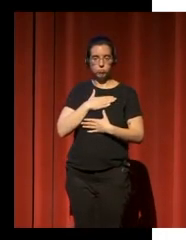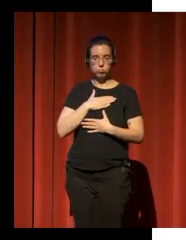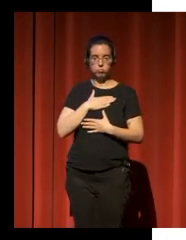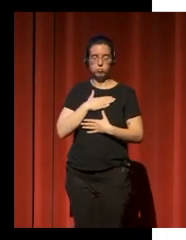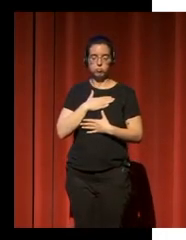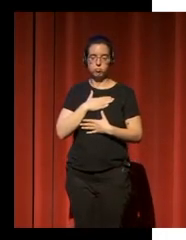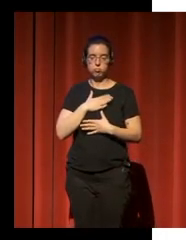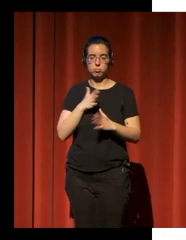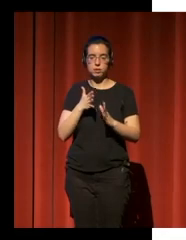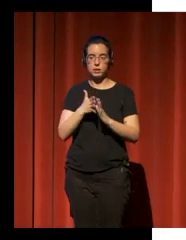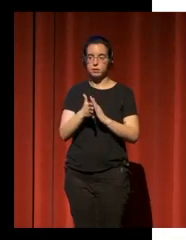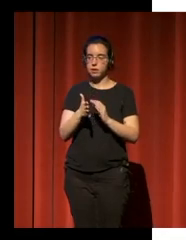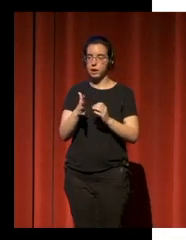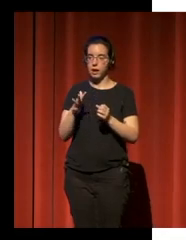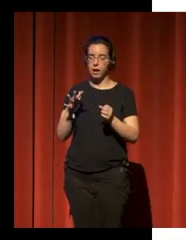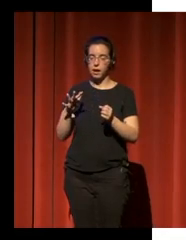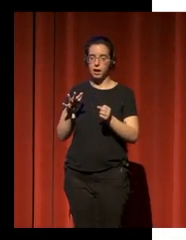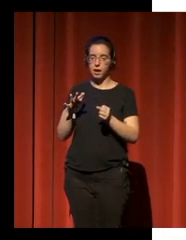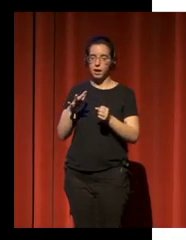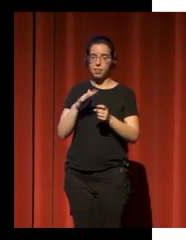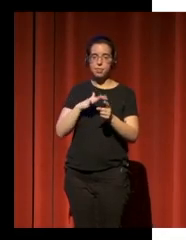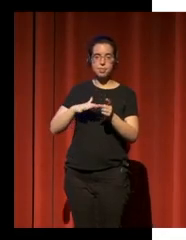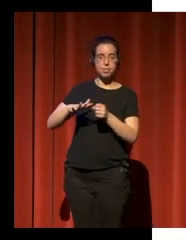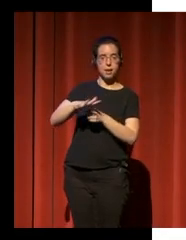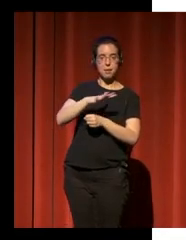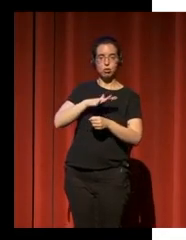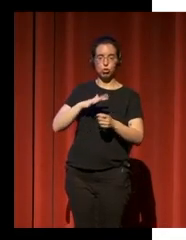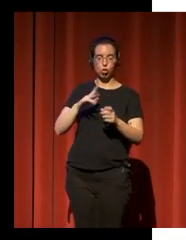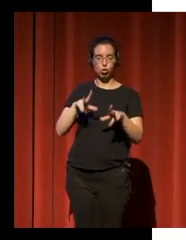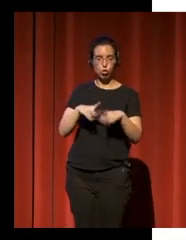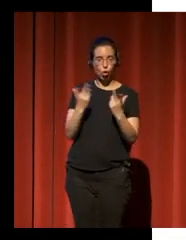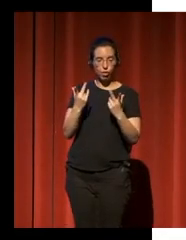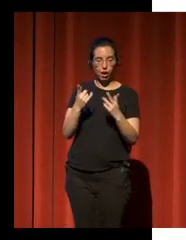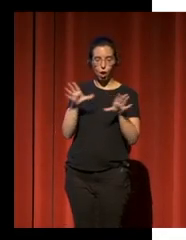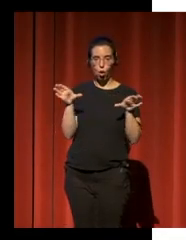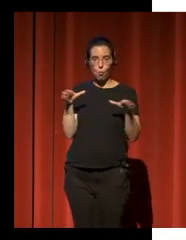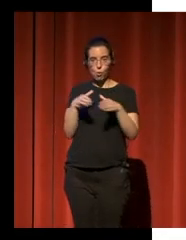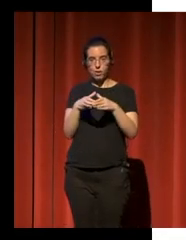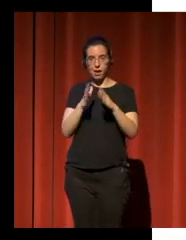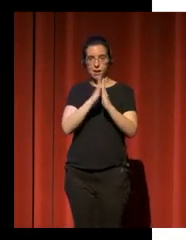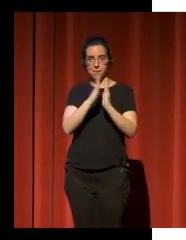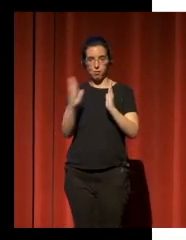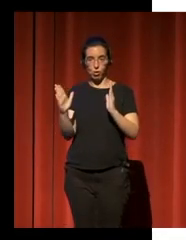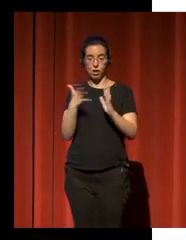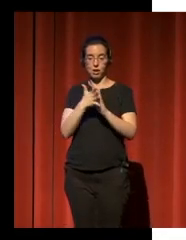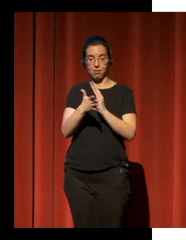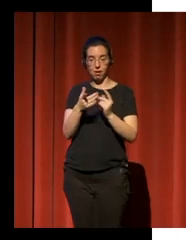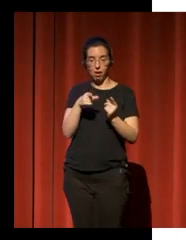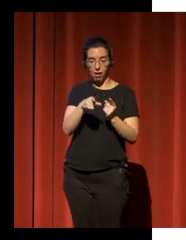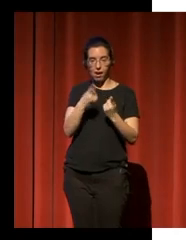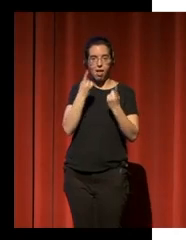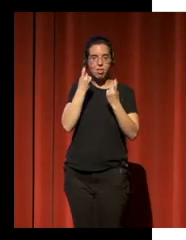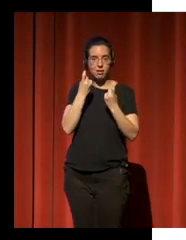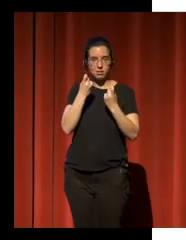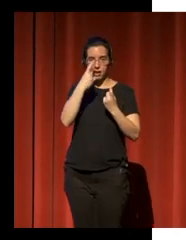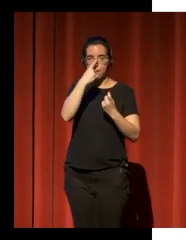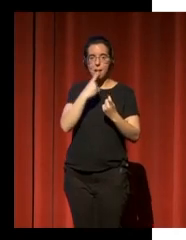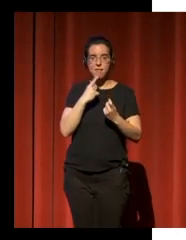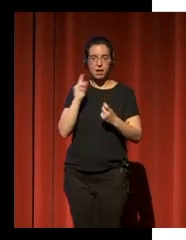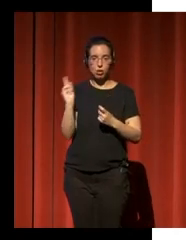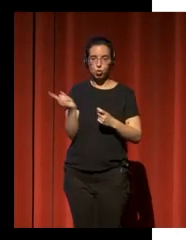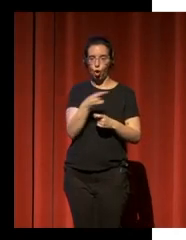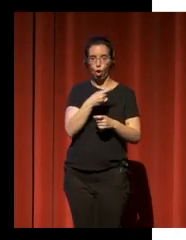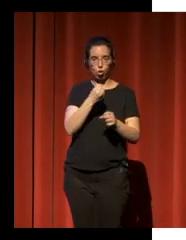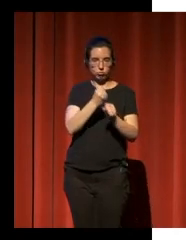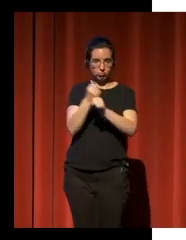dimensión social y comunitaria de la biblioteca y la necesidad de trabajar con todos los perfiles que existen en